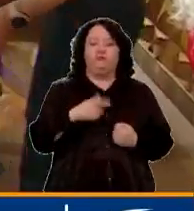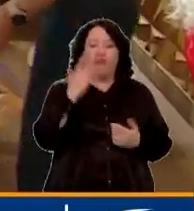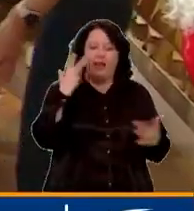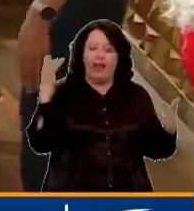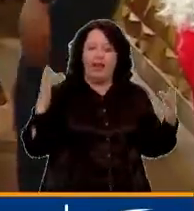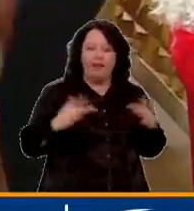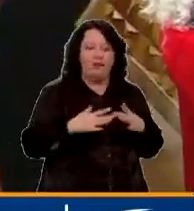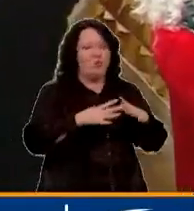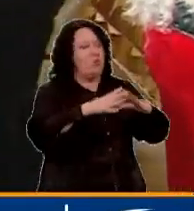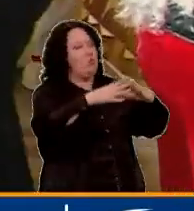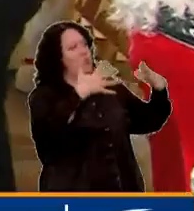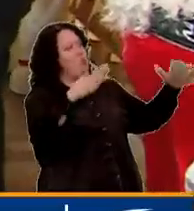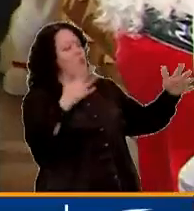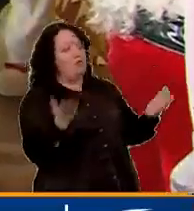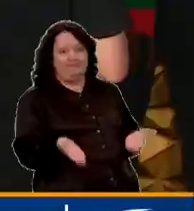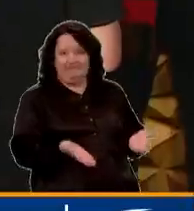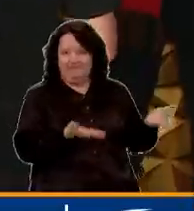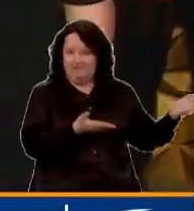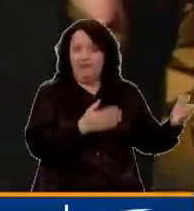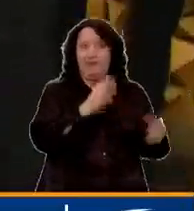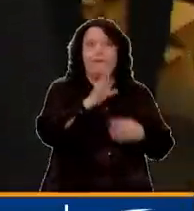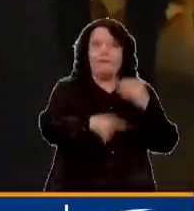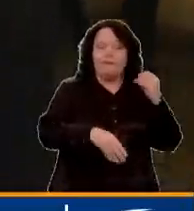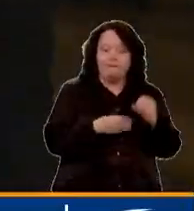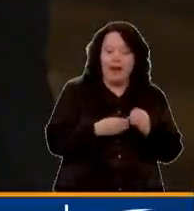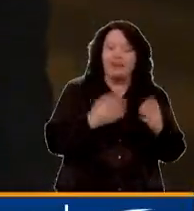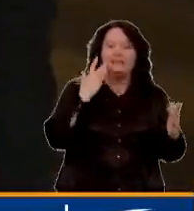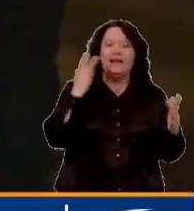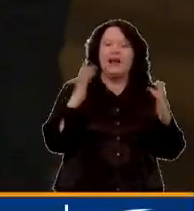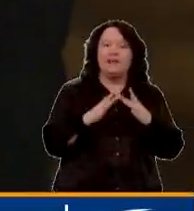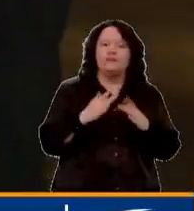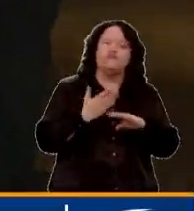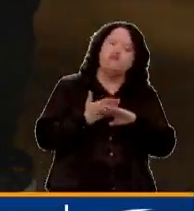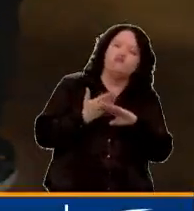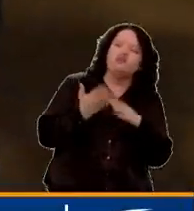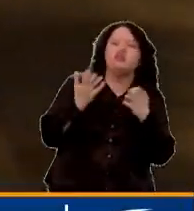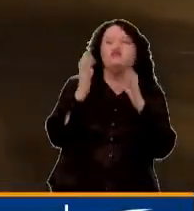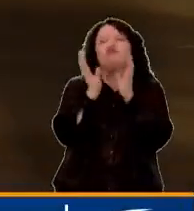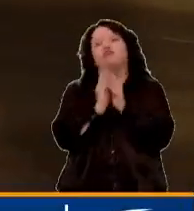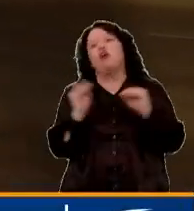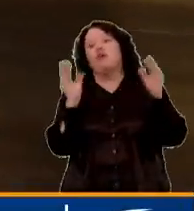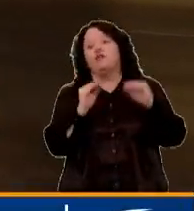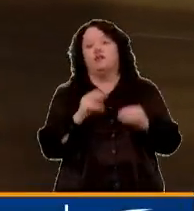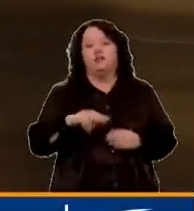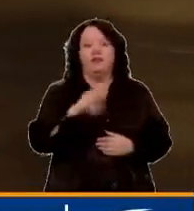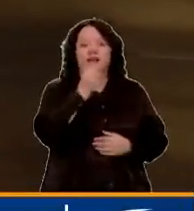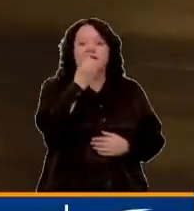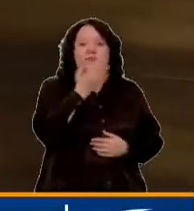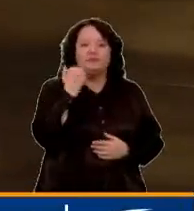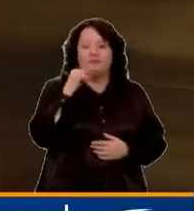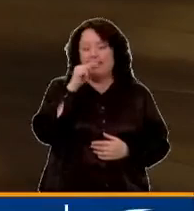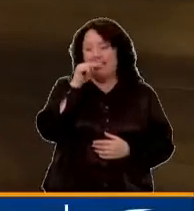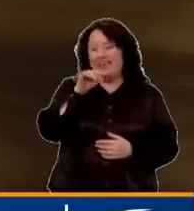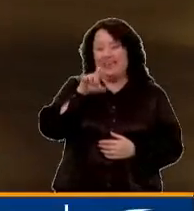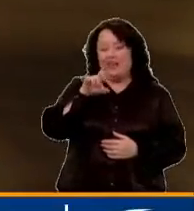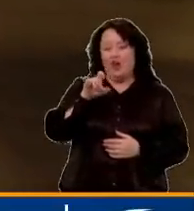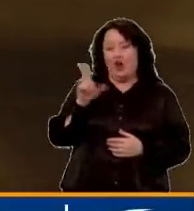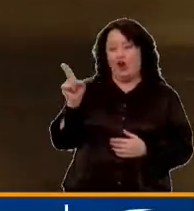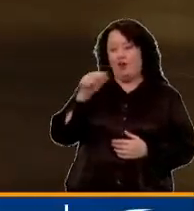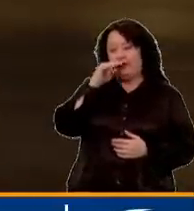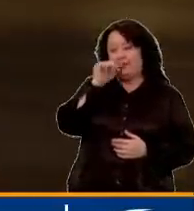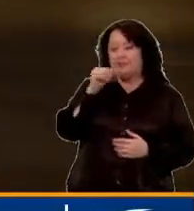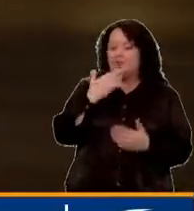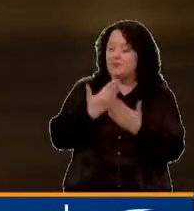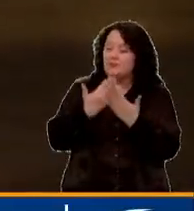en un momento y también peticiones y deseos de Navidad. Son hermosos como mi amiga Nicole. Hola, Nicole, ¿cómo estás? Muy buenos